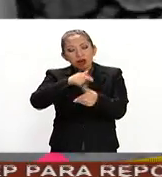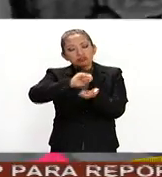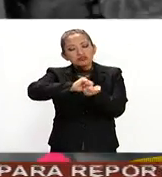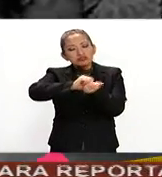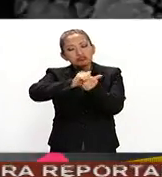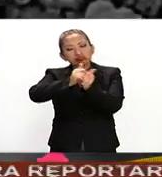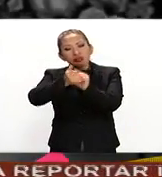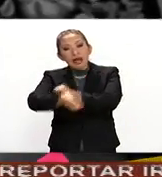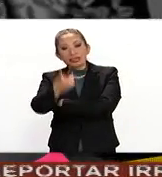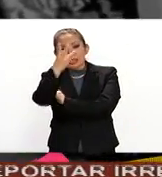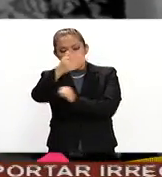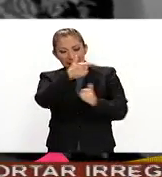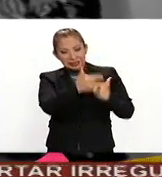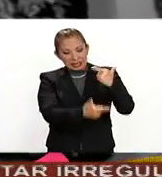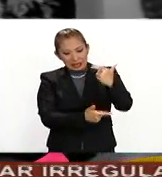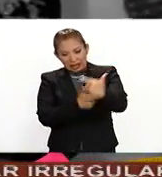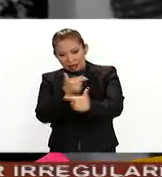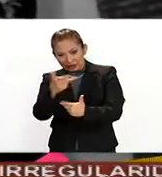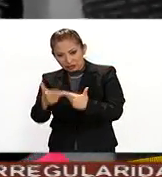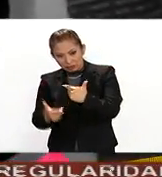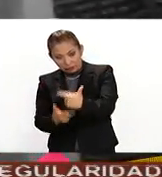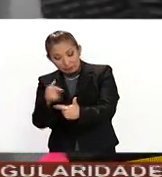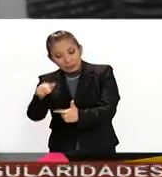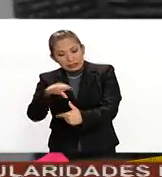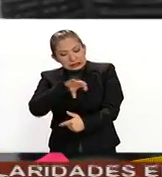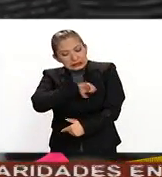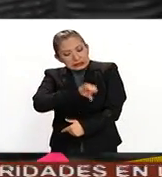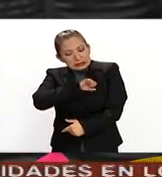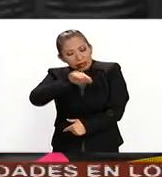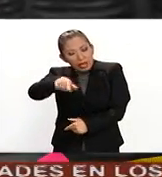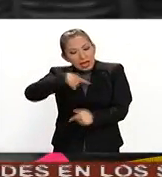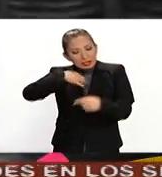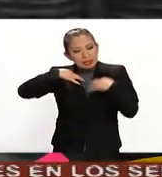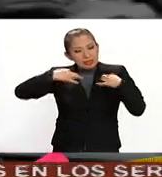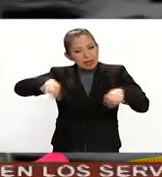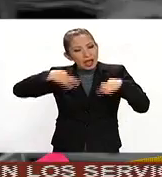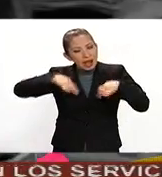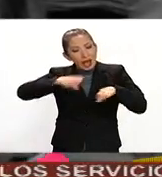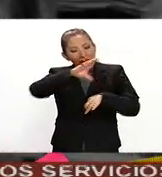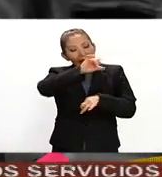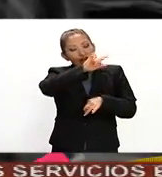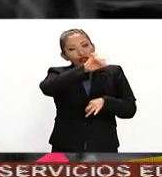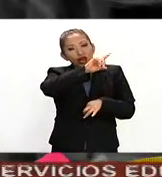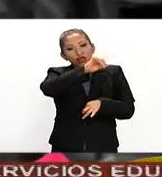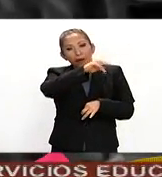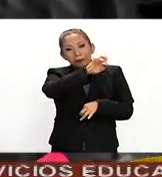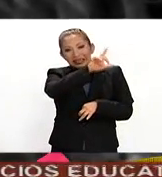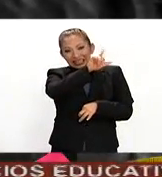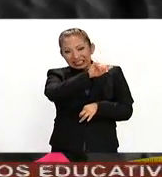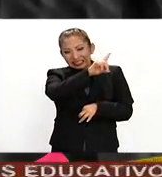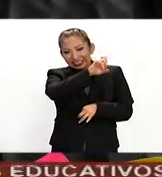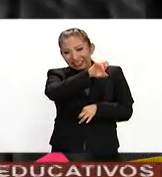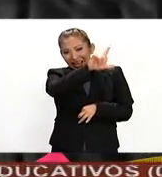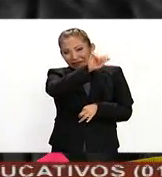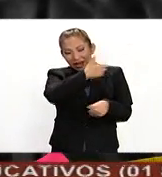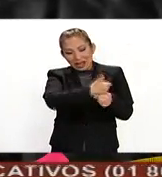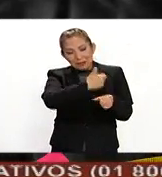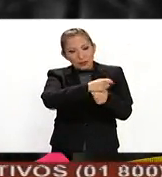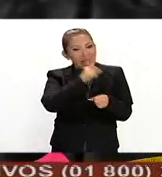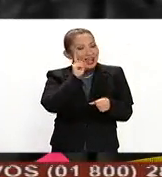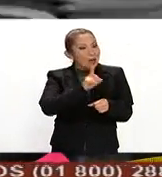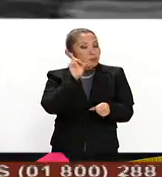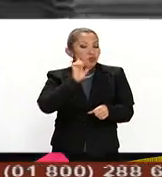evolución a través de 3 generaciones. Esta pasión por los textiles nace con Carlota Domínguez de la Vega, abuela paterna